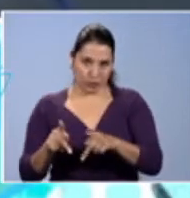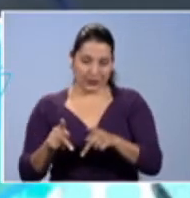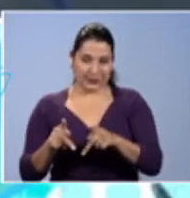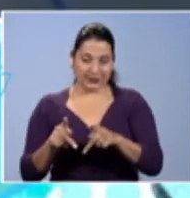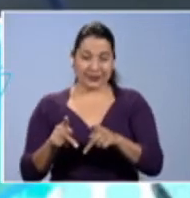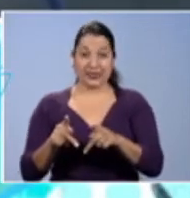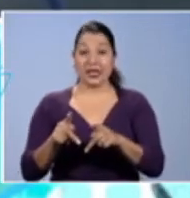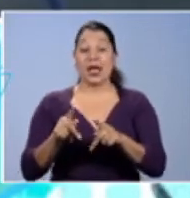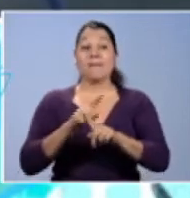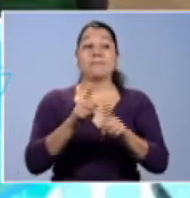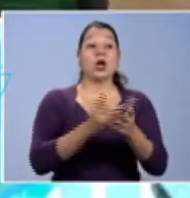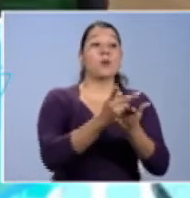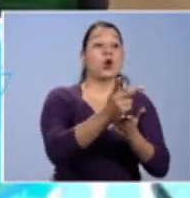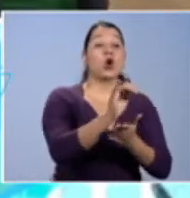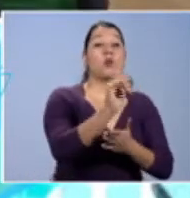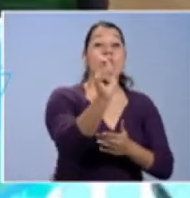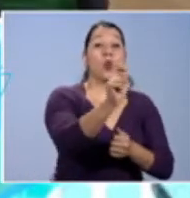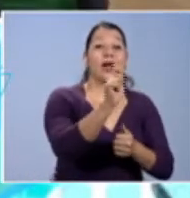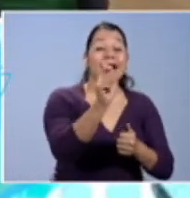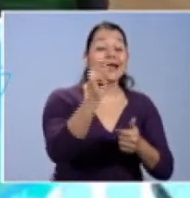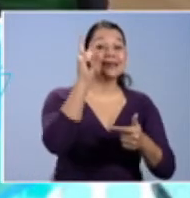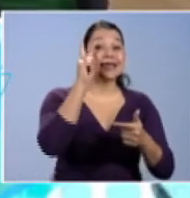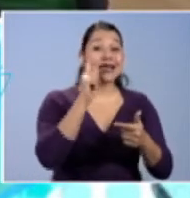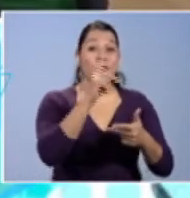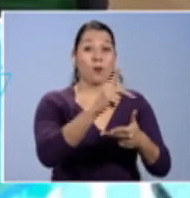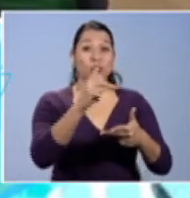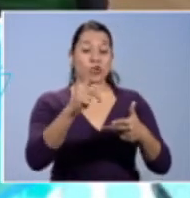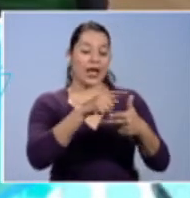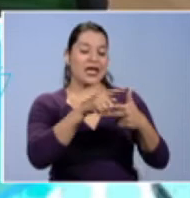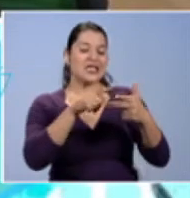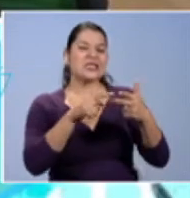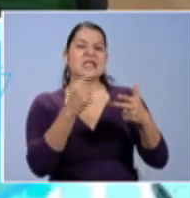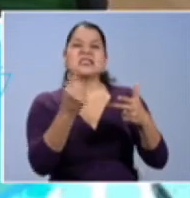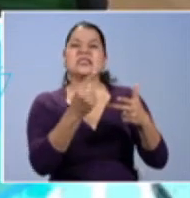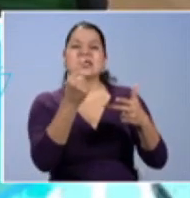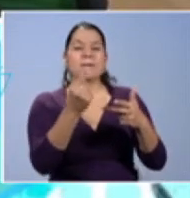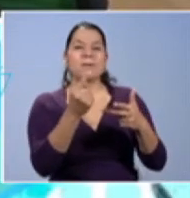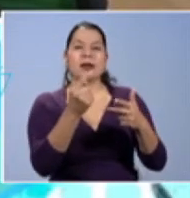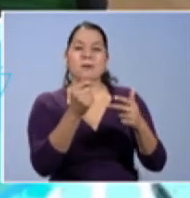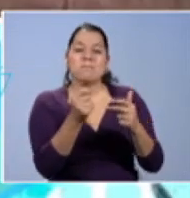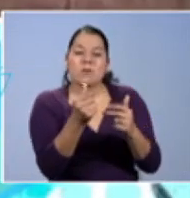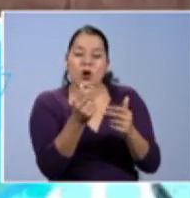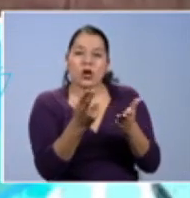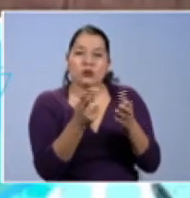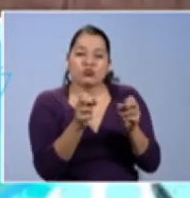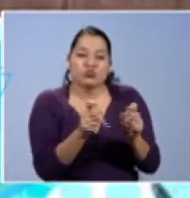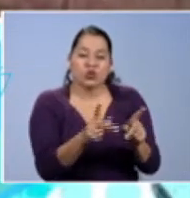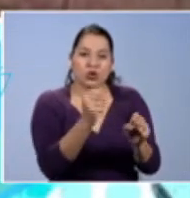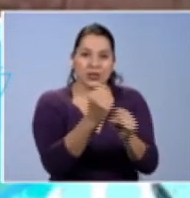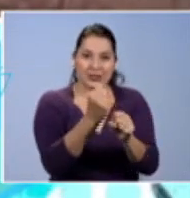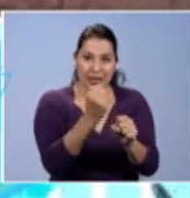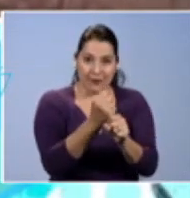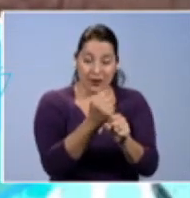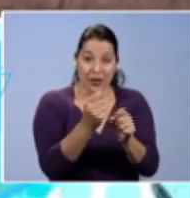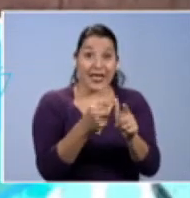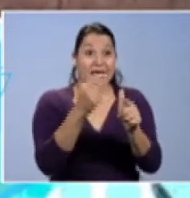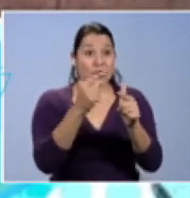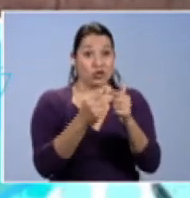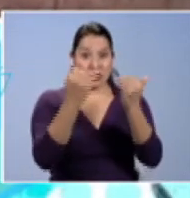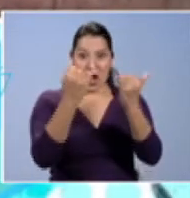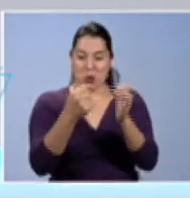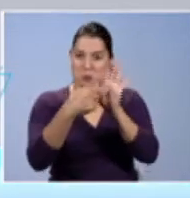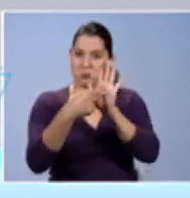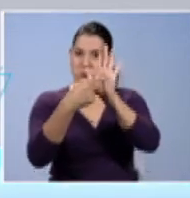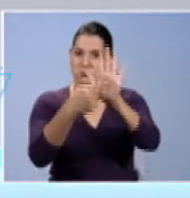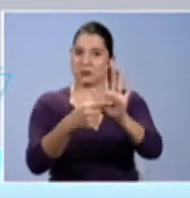que provincias como Guanacaste, Limón o Punta Arenas casi siempre están con números un poquito más bajos. Bueno, esta encuesta lo que viene a dar son números muy